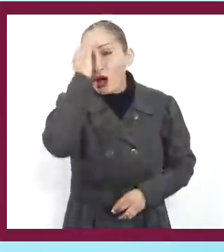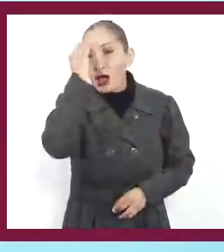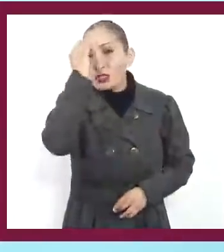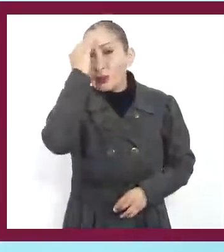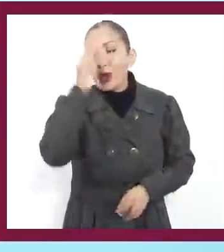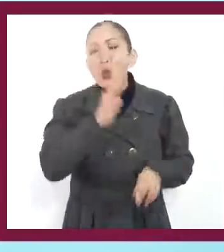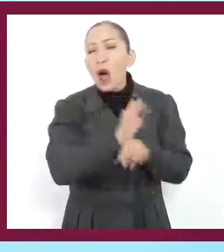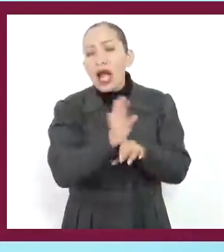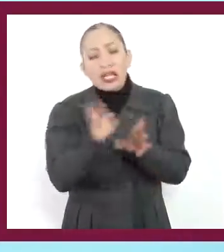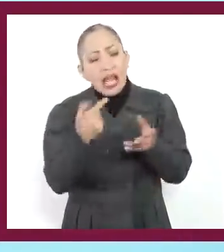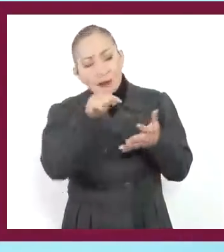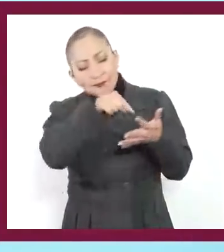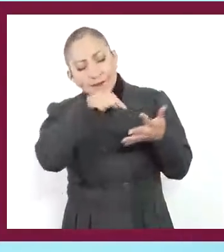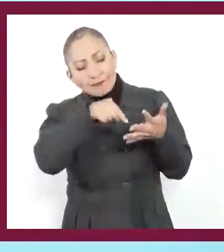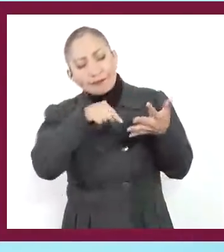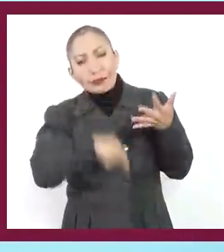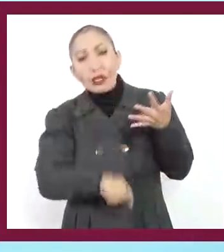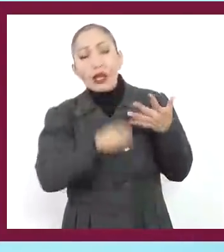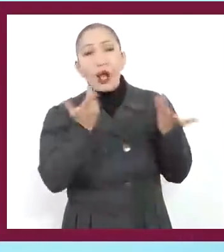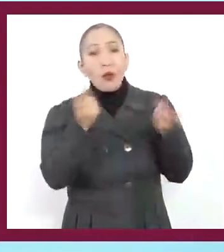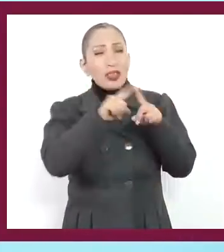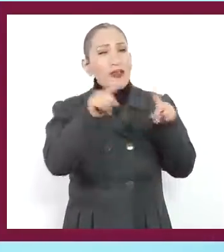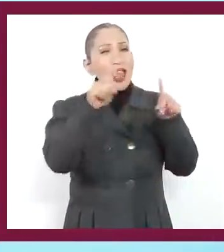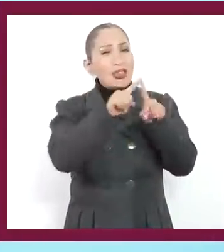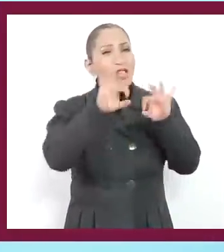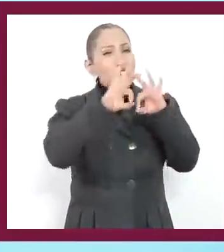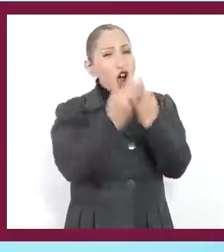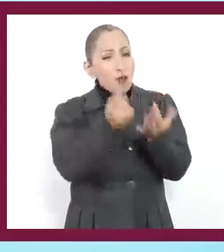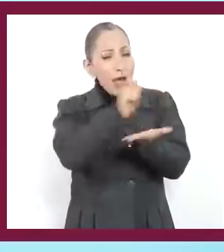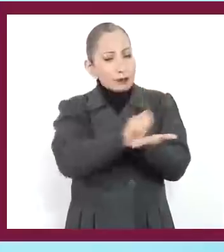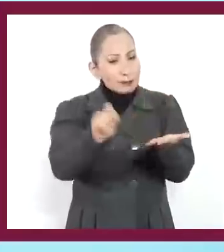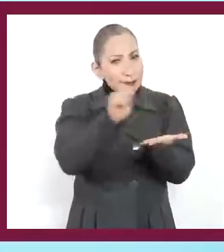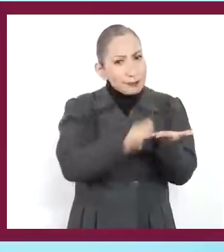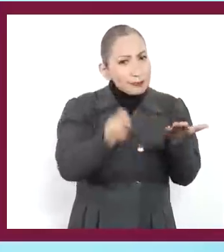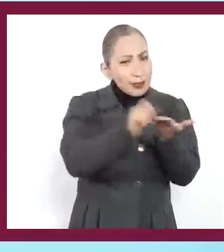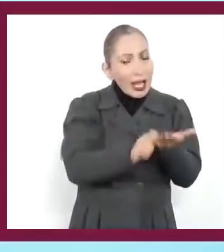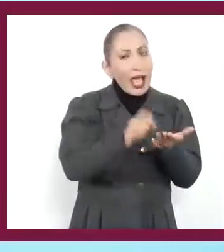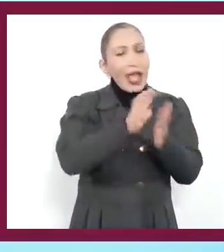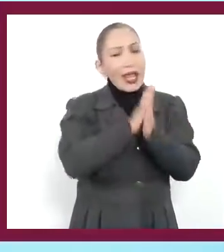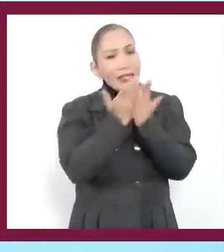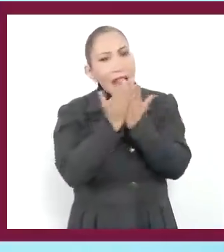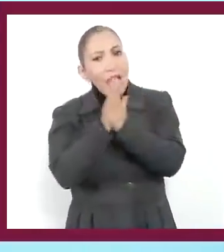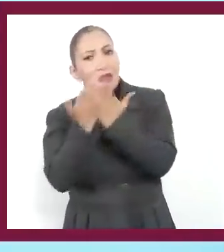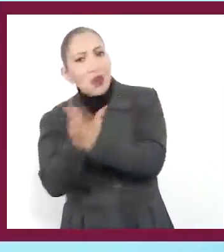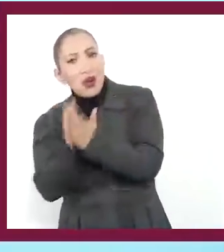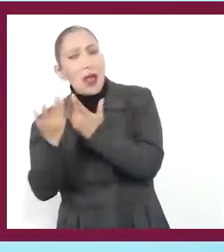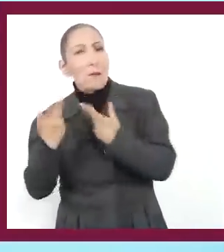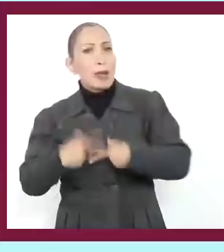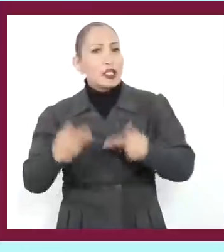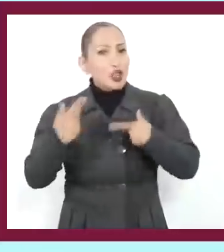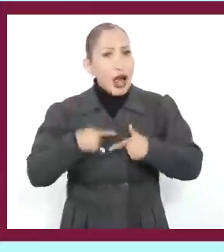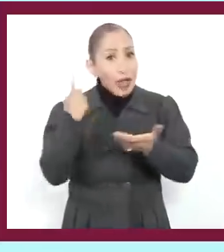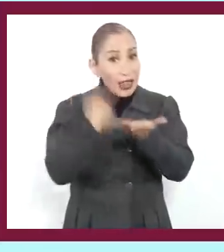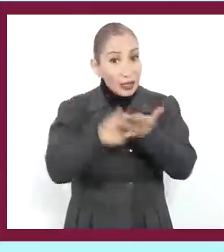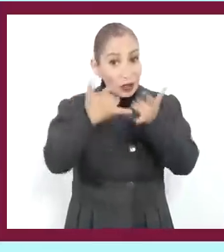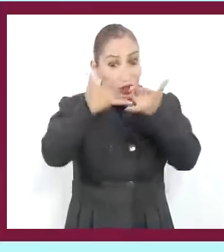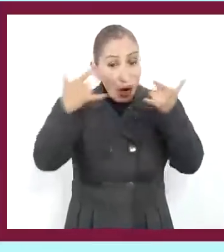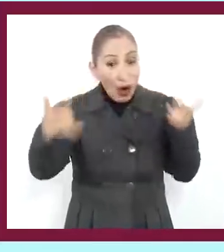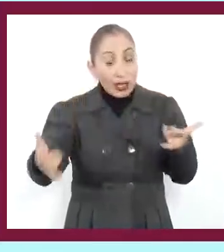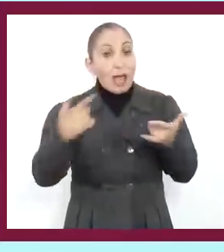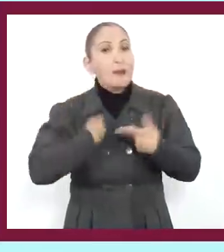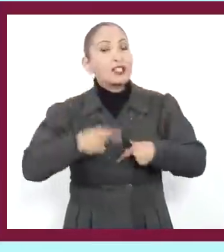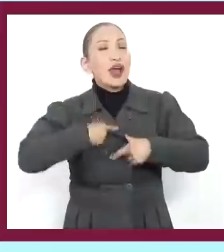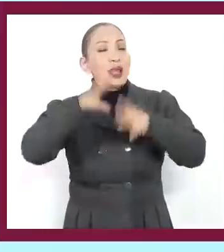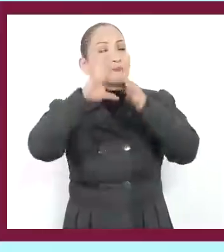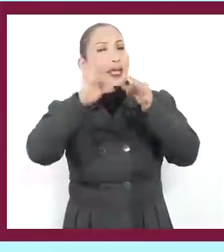las características de los subgéneros literarios, los tipos de personajes y narradores. ¿Ya tienen todo